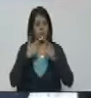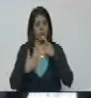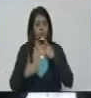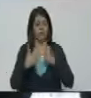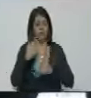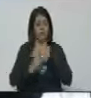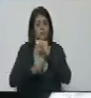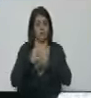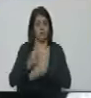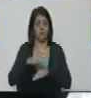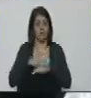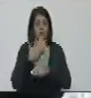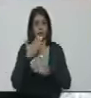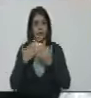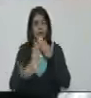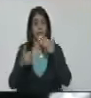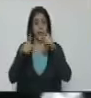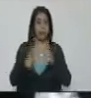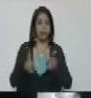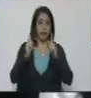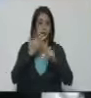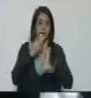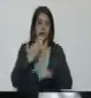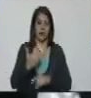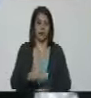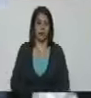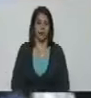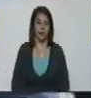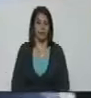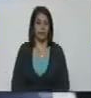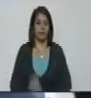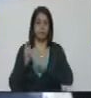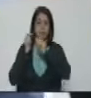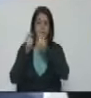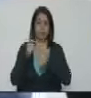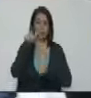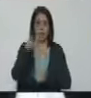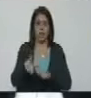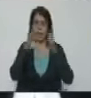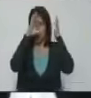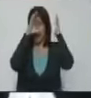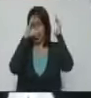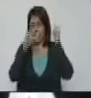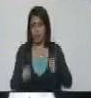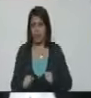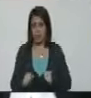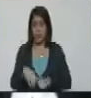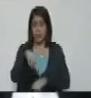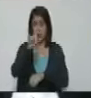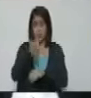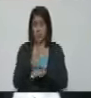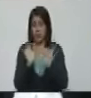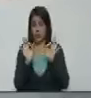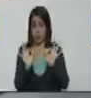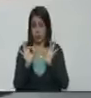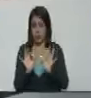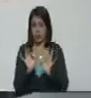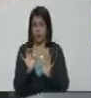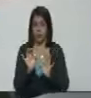se está solicitando autorización para ser designado como embajador extraordinario